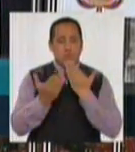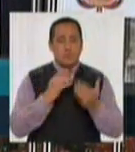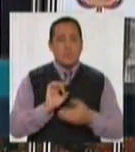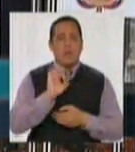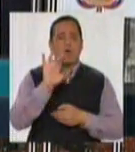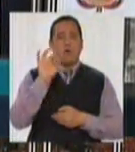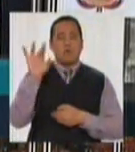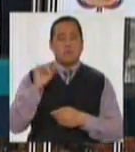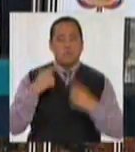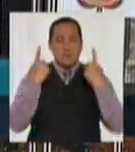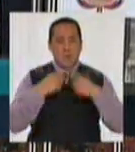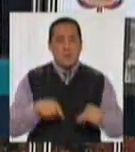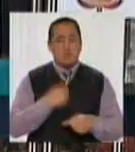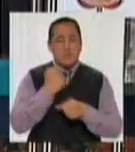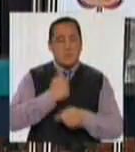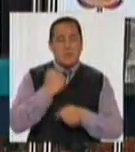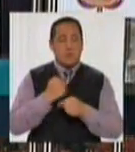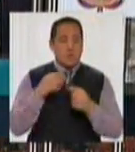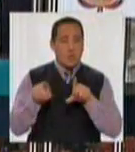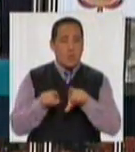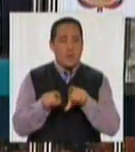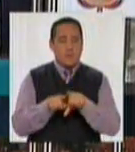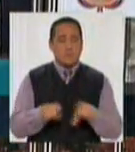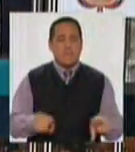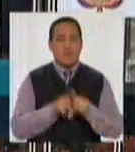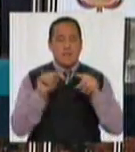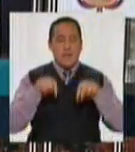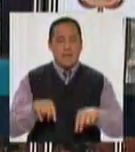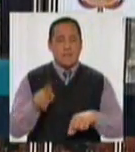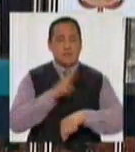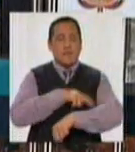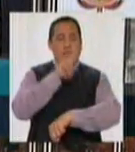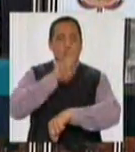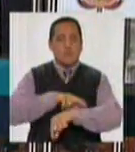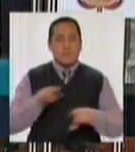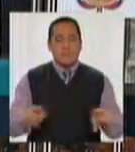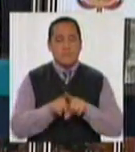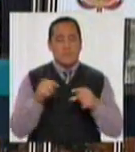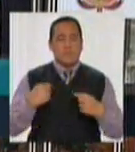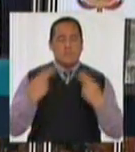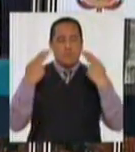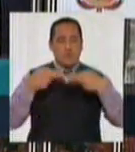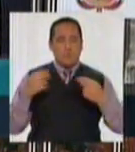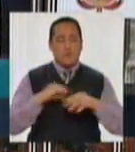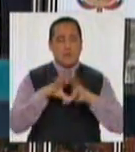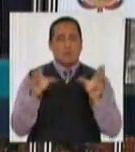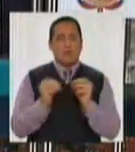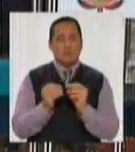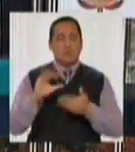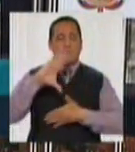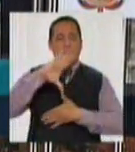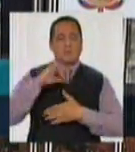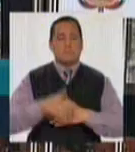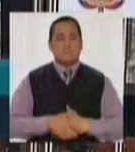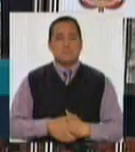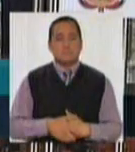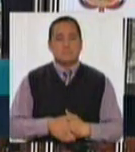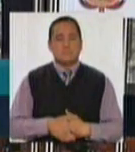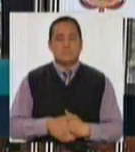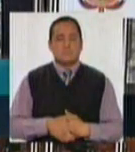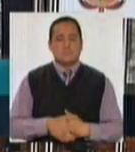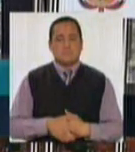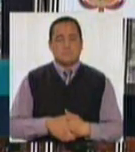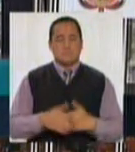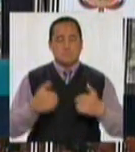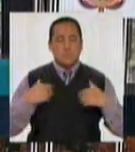otros instrumentos de este tipo aquí en nuestras fronteras, pero también para toda Sudamérica.